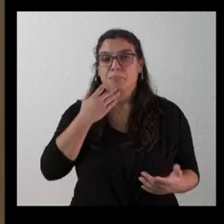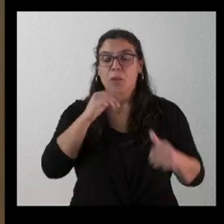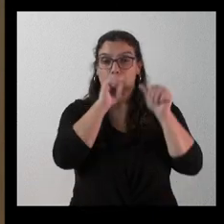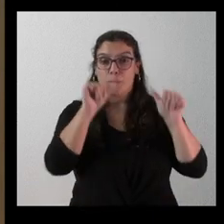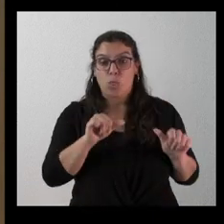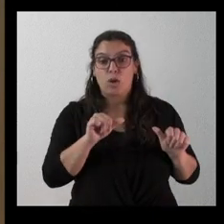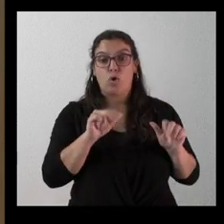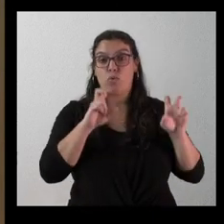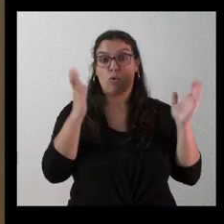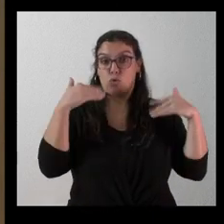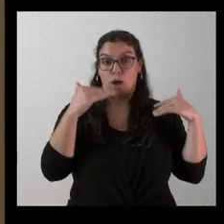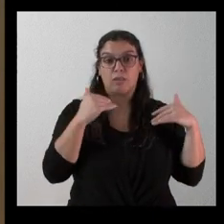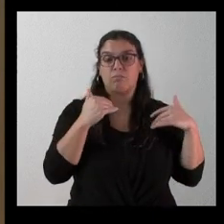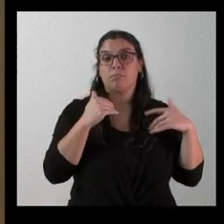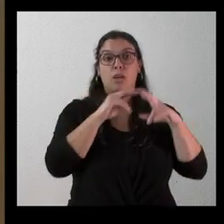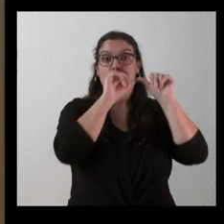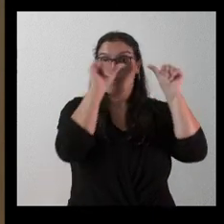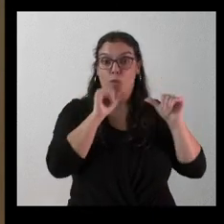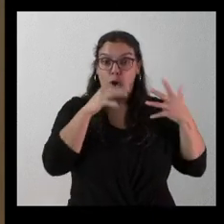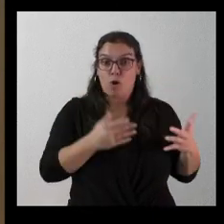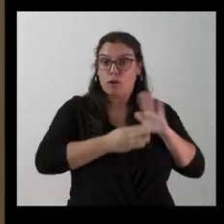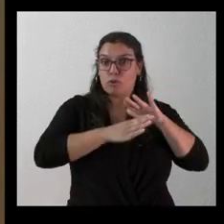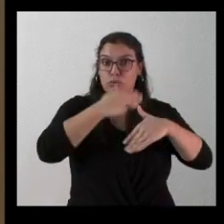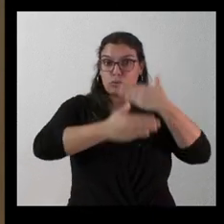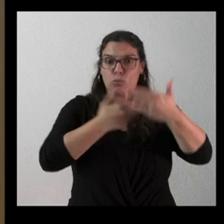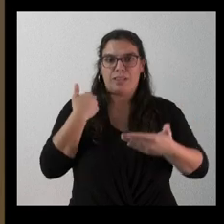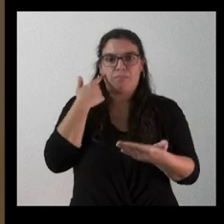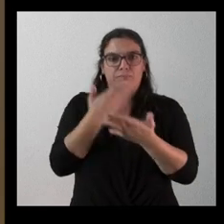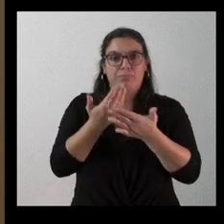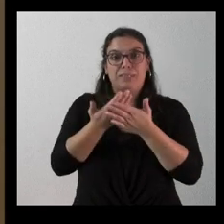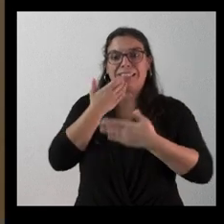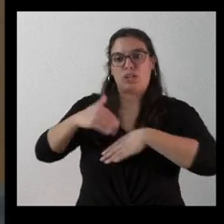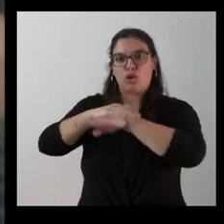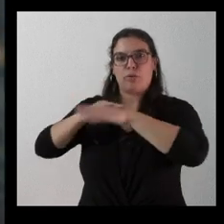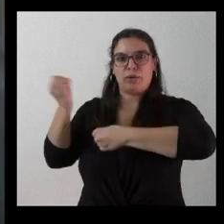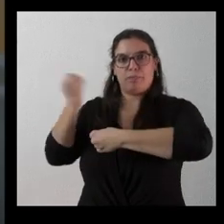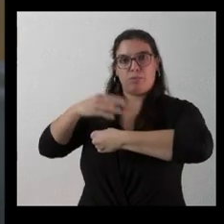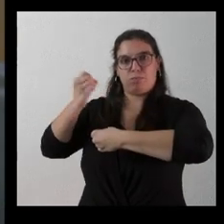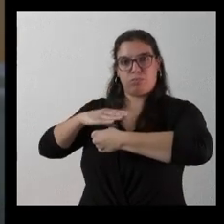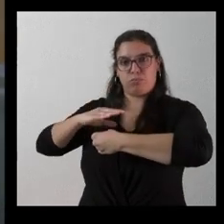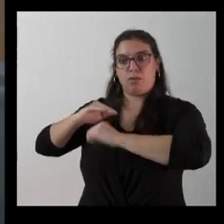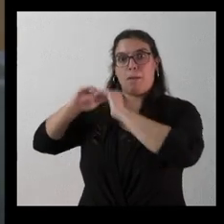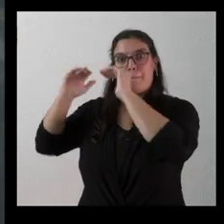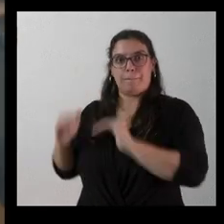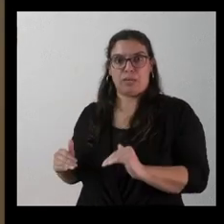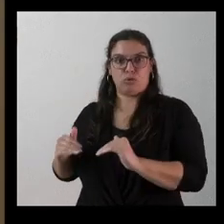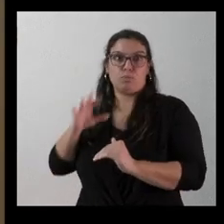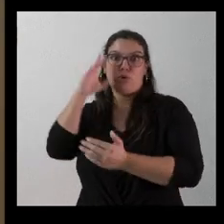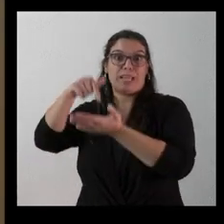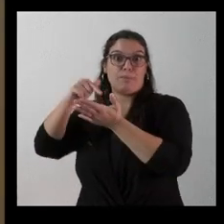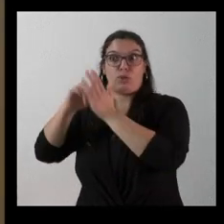se ha experimentado que cuando hay menos ingresos para el estado al final no terminan parándose los ciudadanos por la vía de